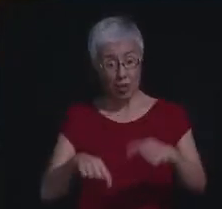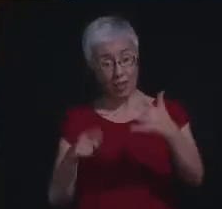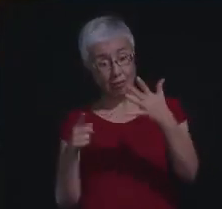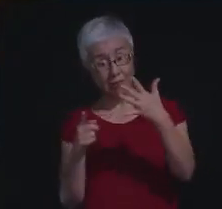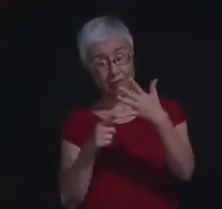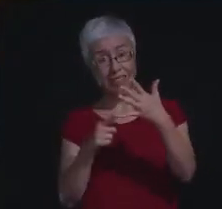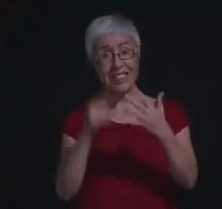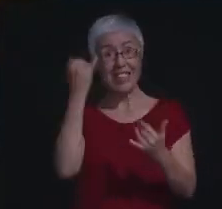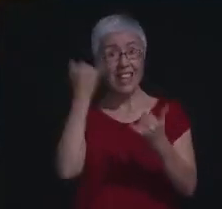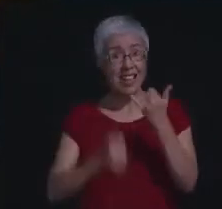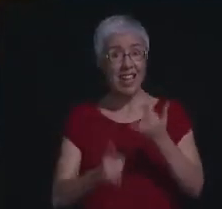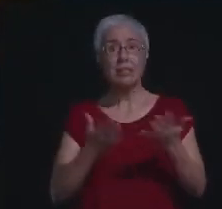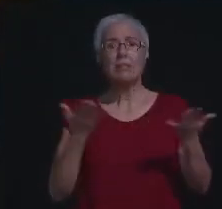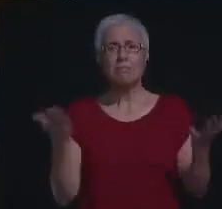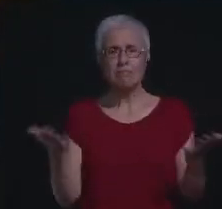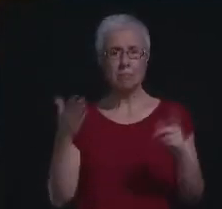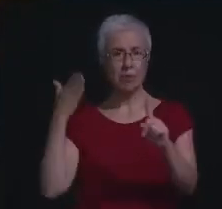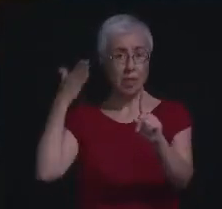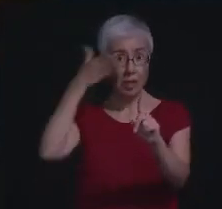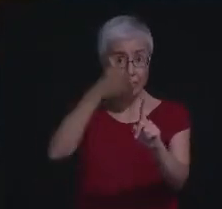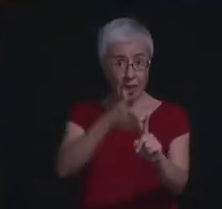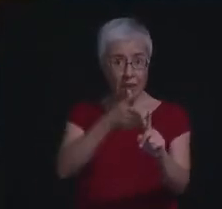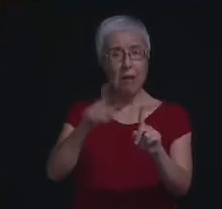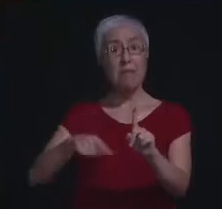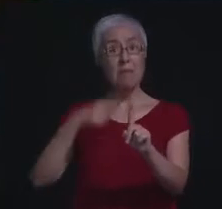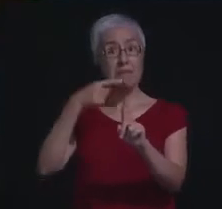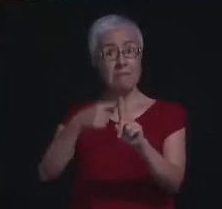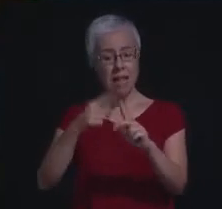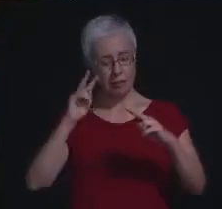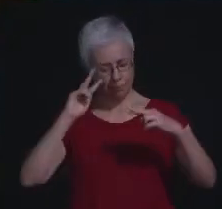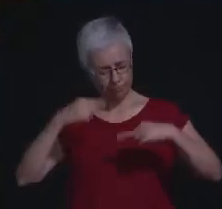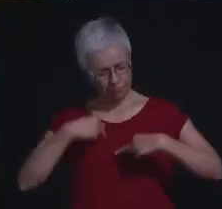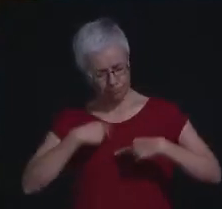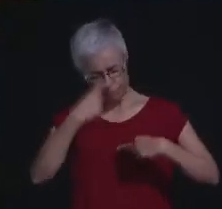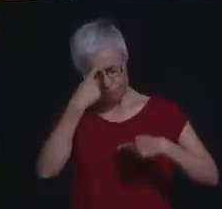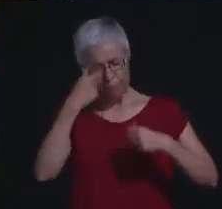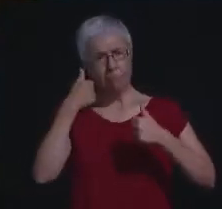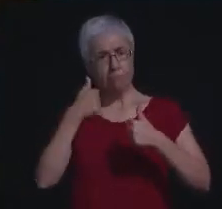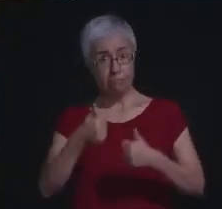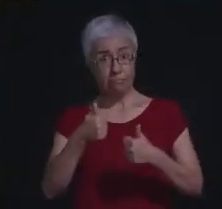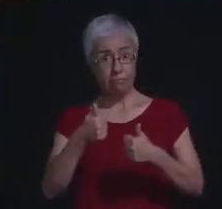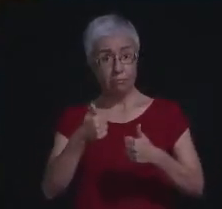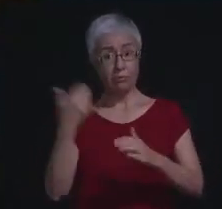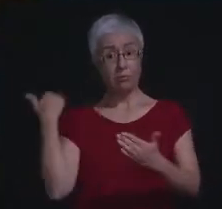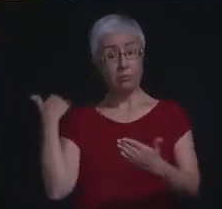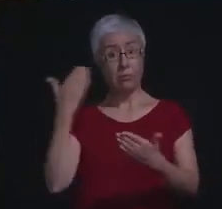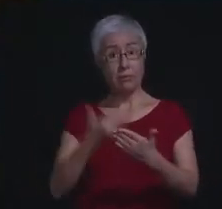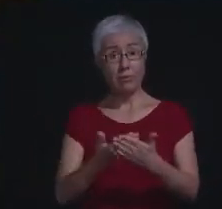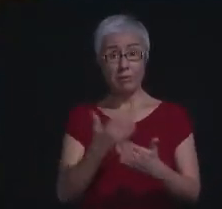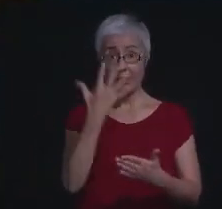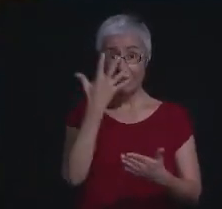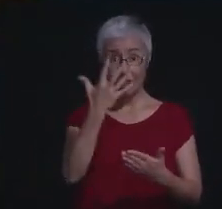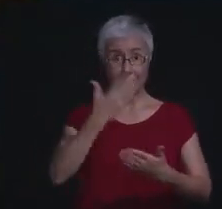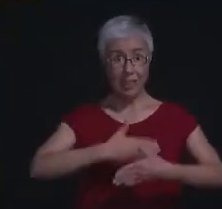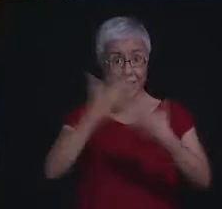esta última parada, hablaremos sobre propósito y conciencia. Todo esto, estos 5 días han